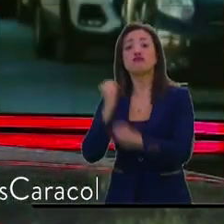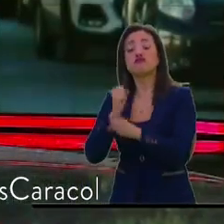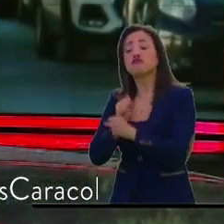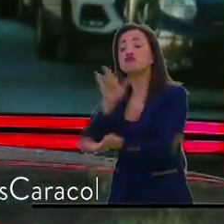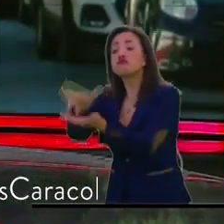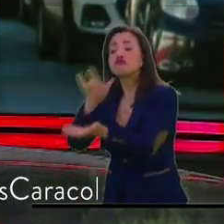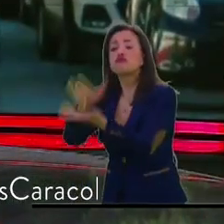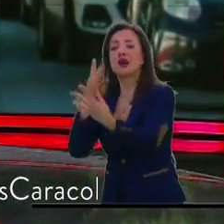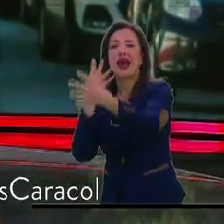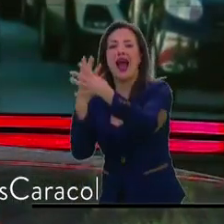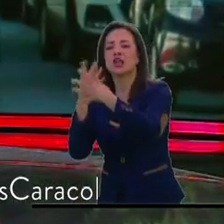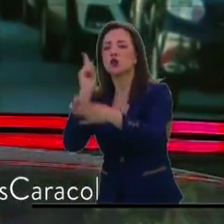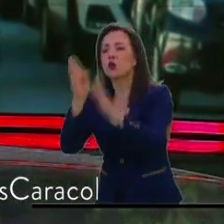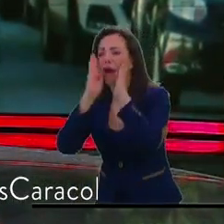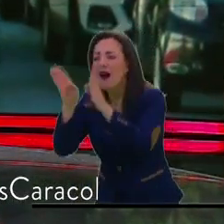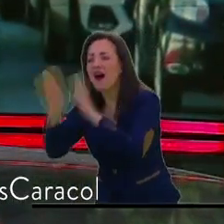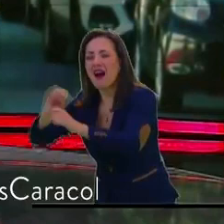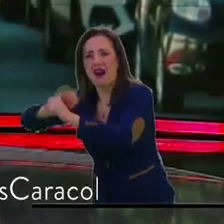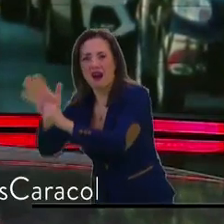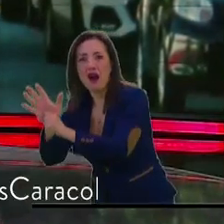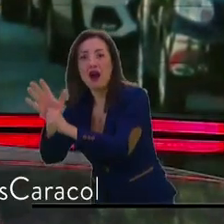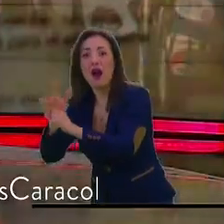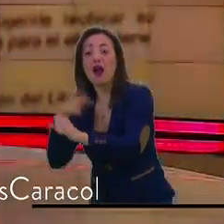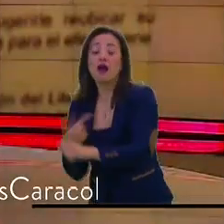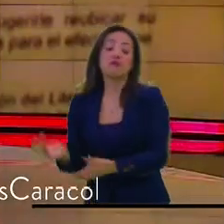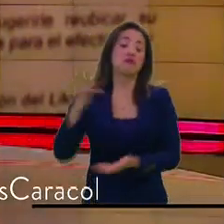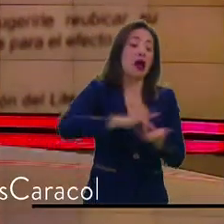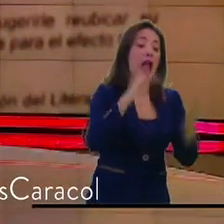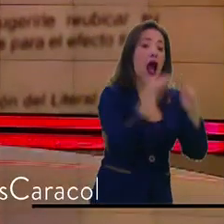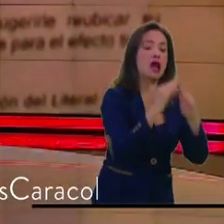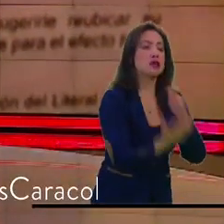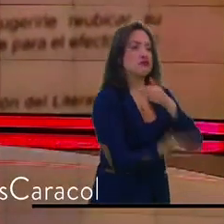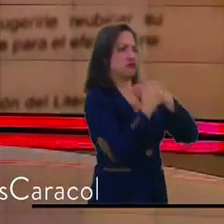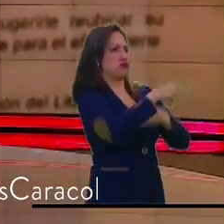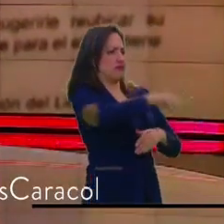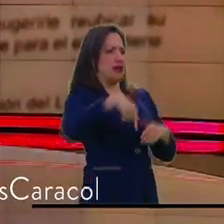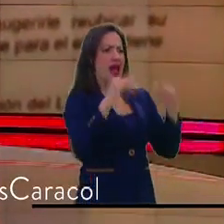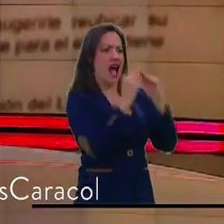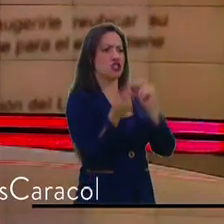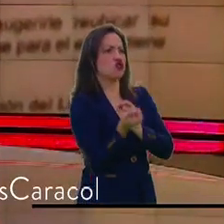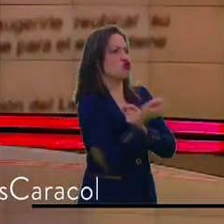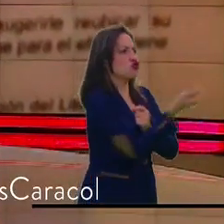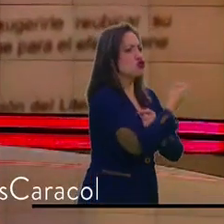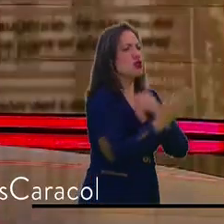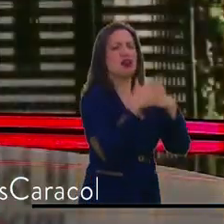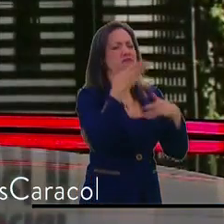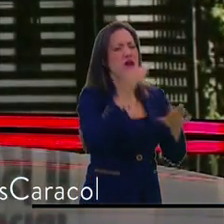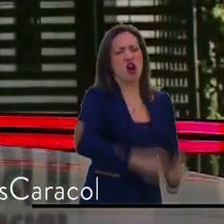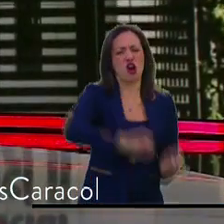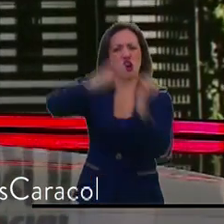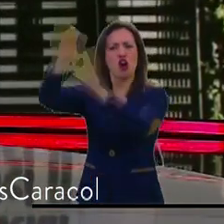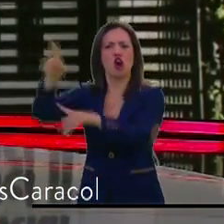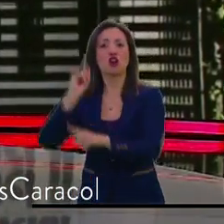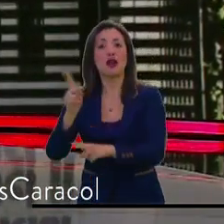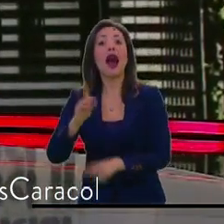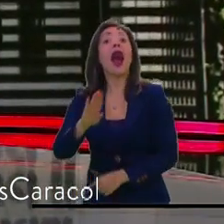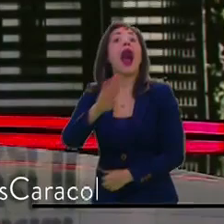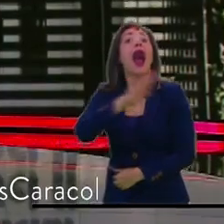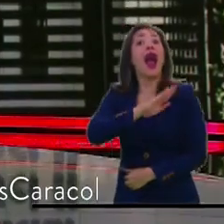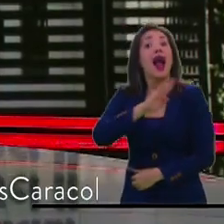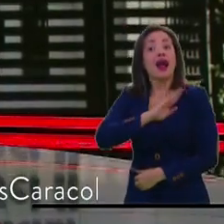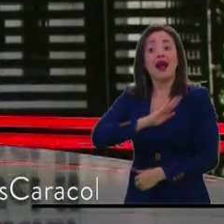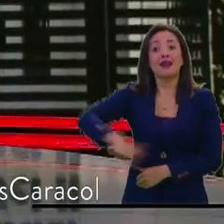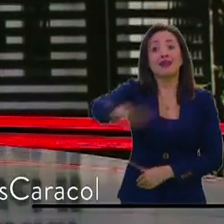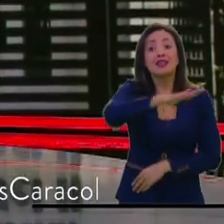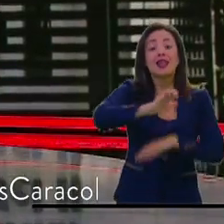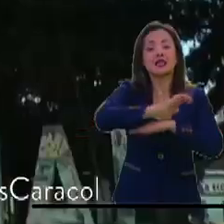donde vive. En un oficio le sugieren mudarse debido al riesgo que representa. El alcalde y el director de salud del Espinal expresaron su apoyo al galeno.